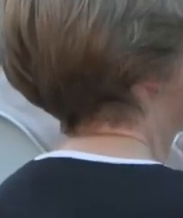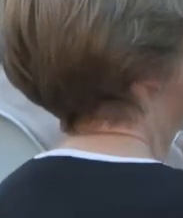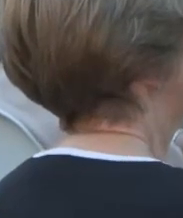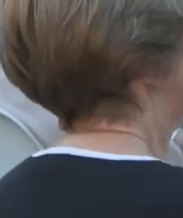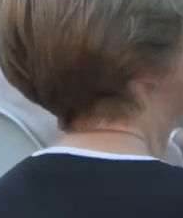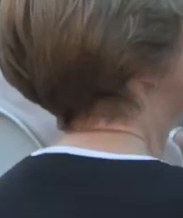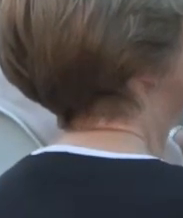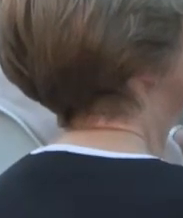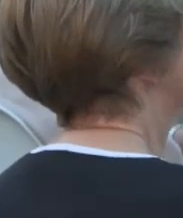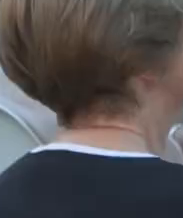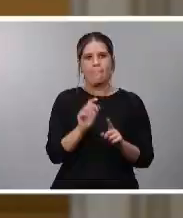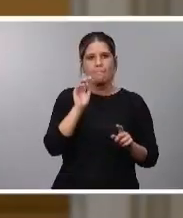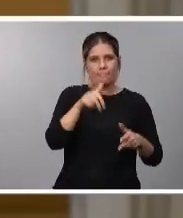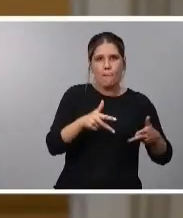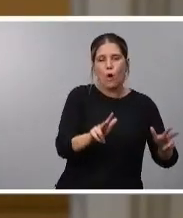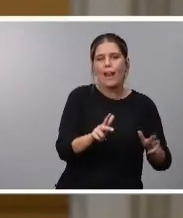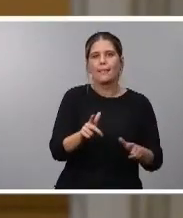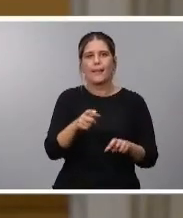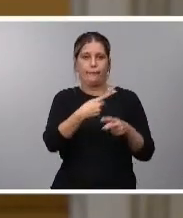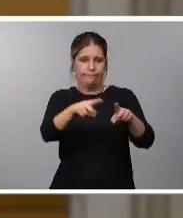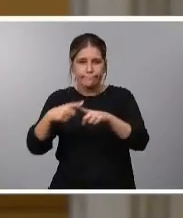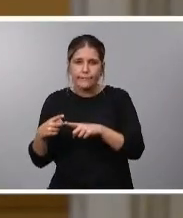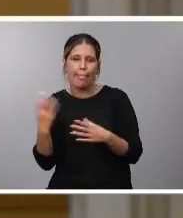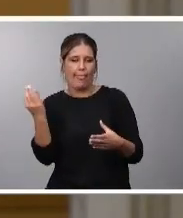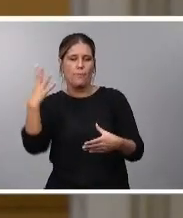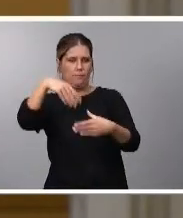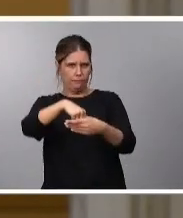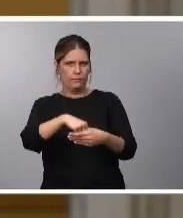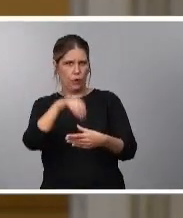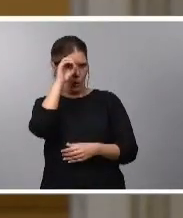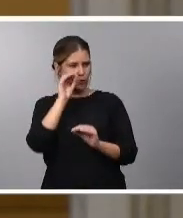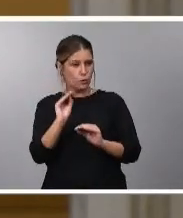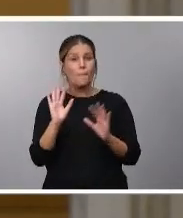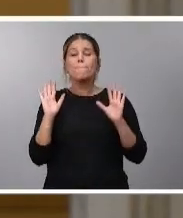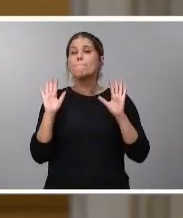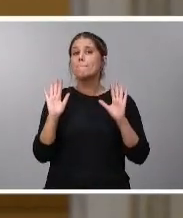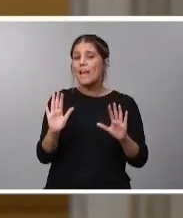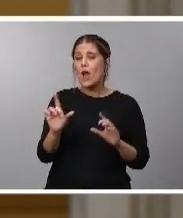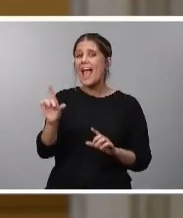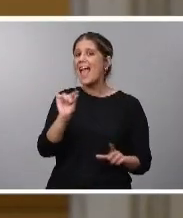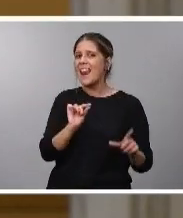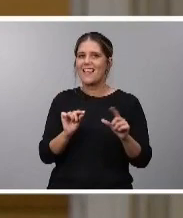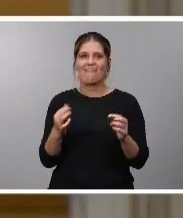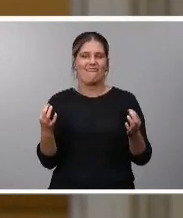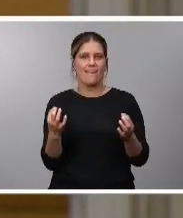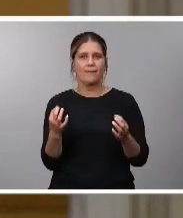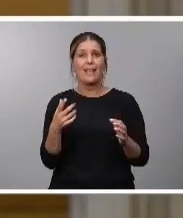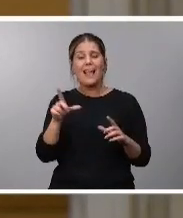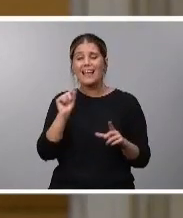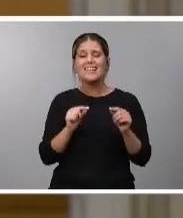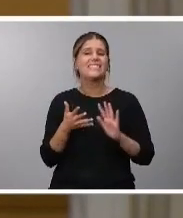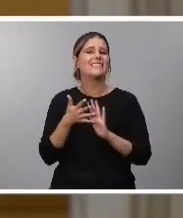y decide sobre las leyes pero elegir pues lógicamente también implica el que